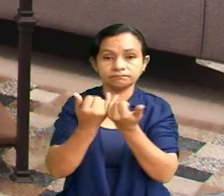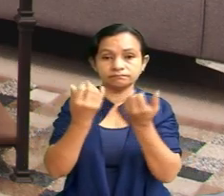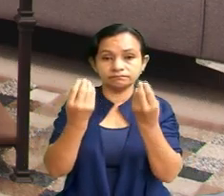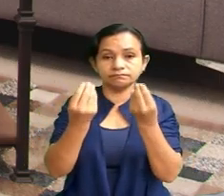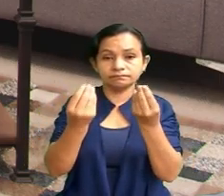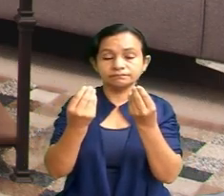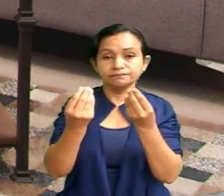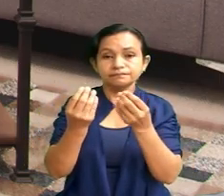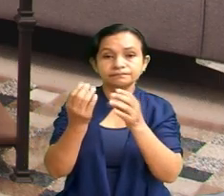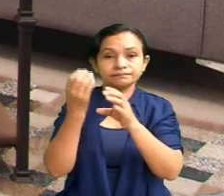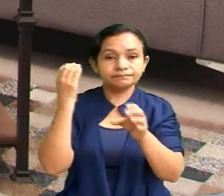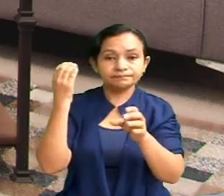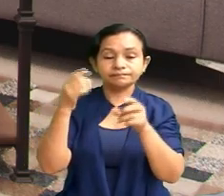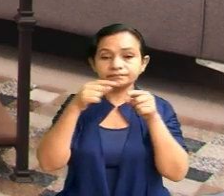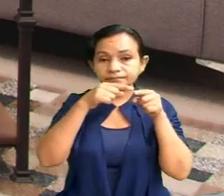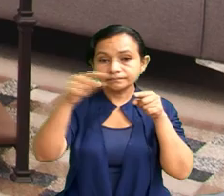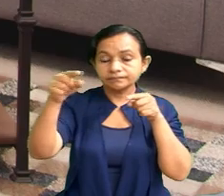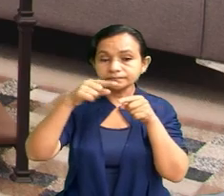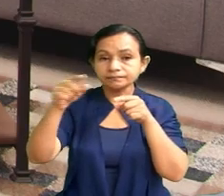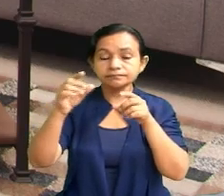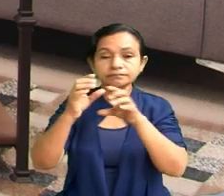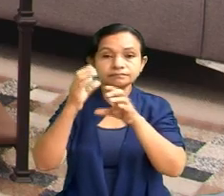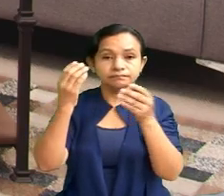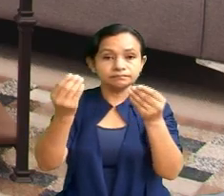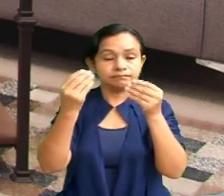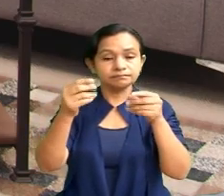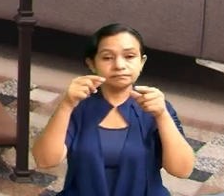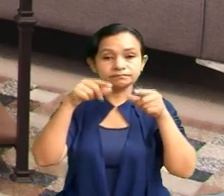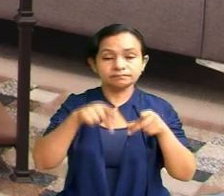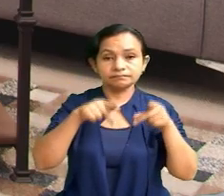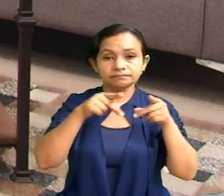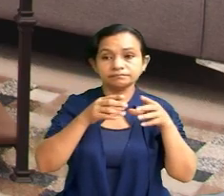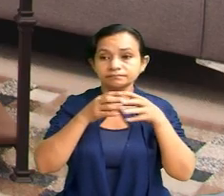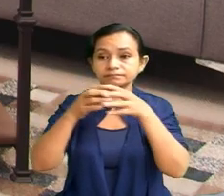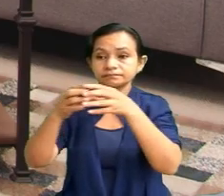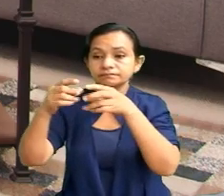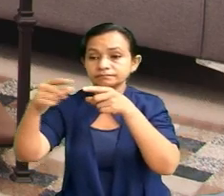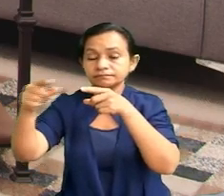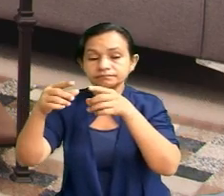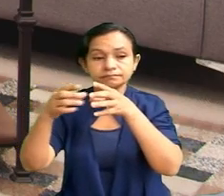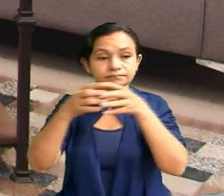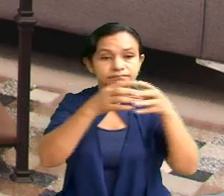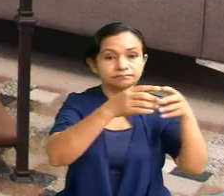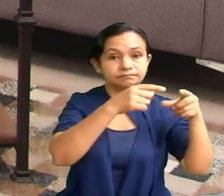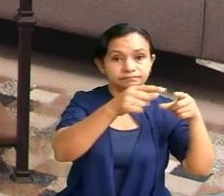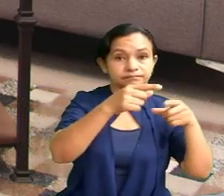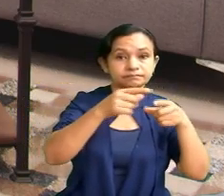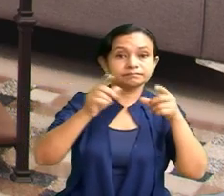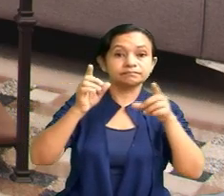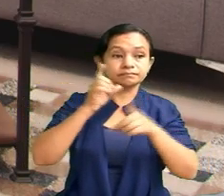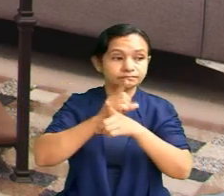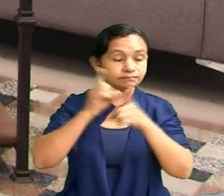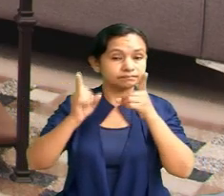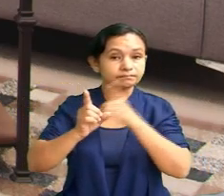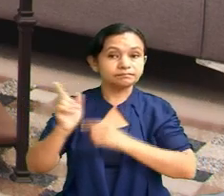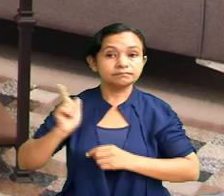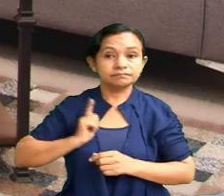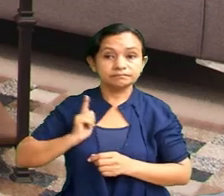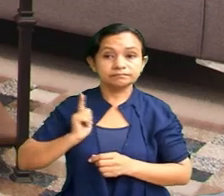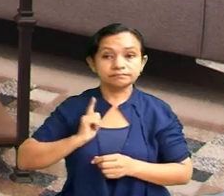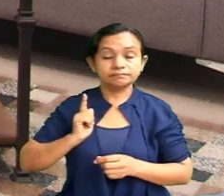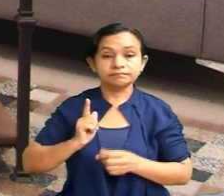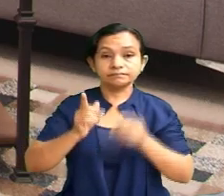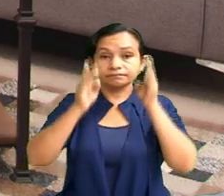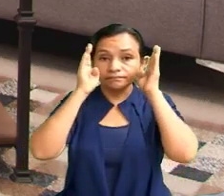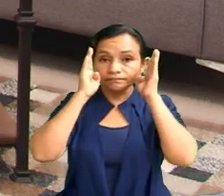movilización de un municipio a otro verdad ellos también articulan para garantizar un